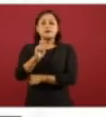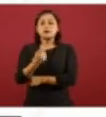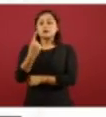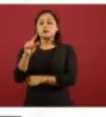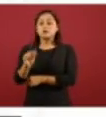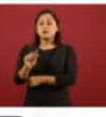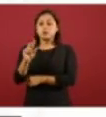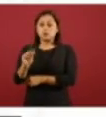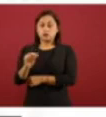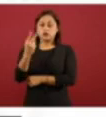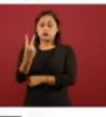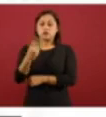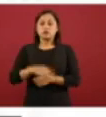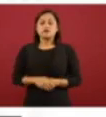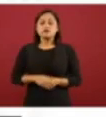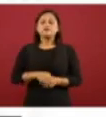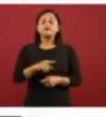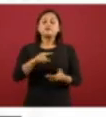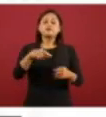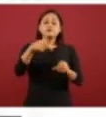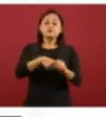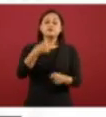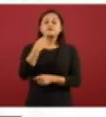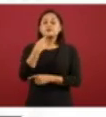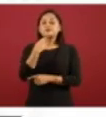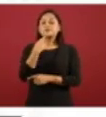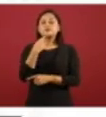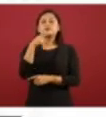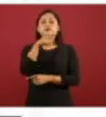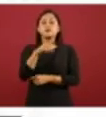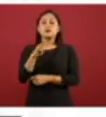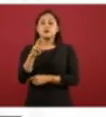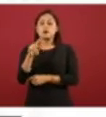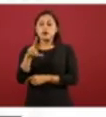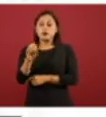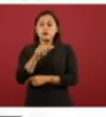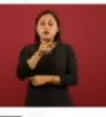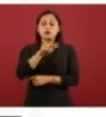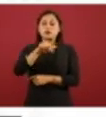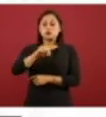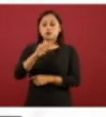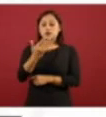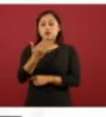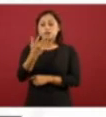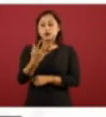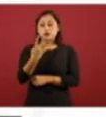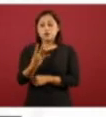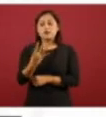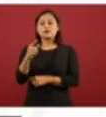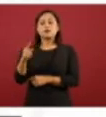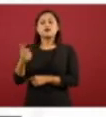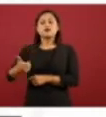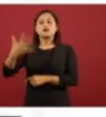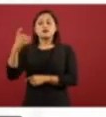por litro. En la Premium, 18.54 pesos en Medellín de Bravo, la más económica, y la más cara en Benito Juárez, aquí